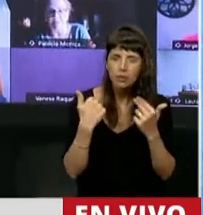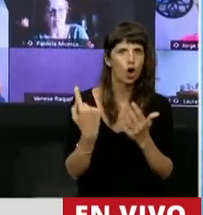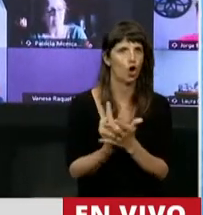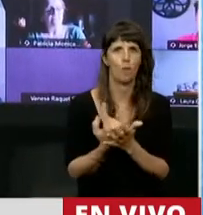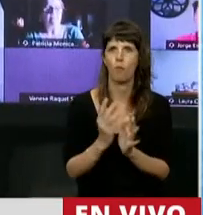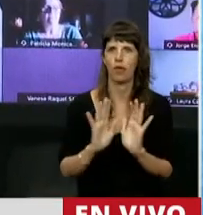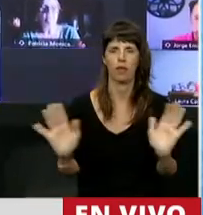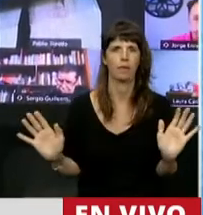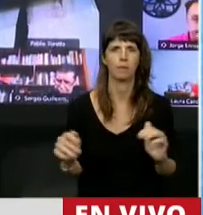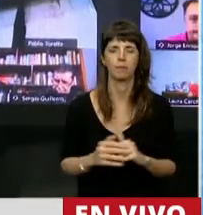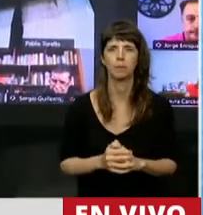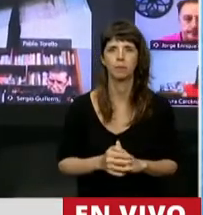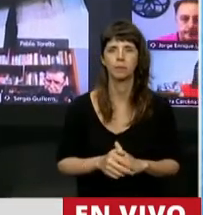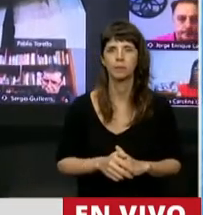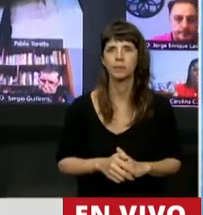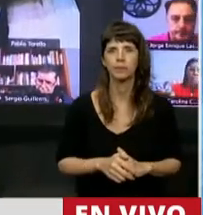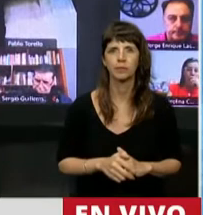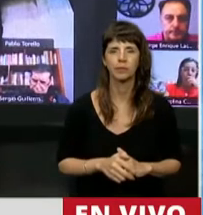y qué tiene que ver con